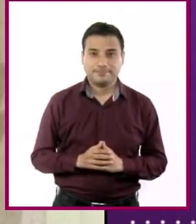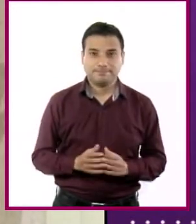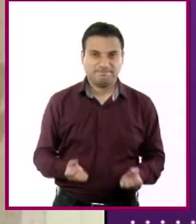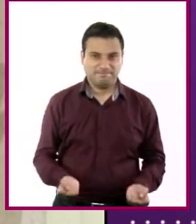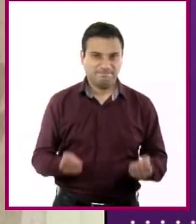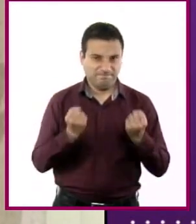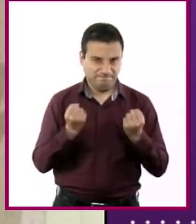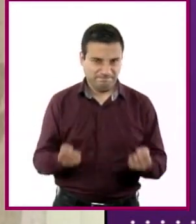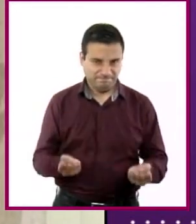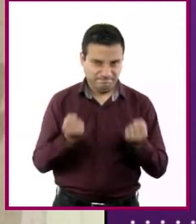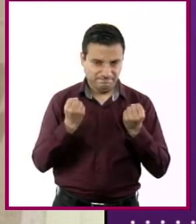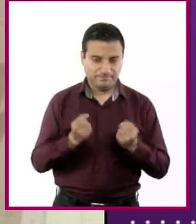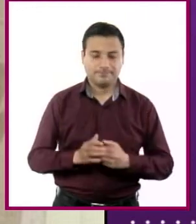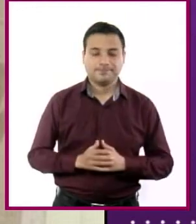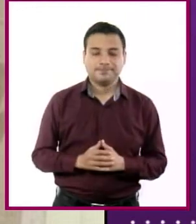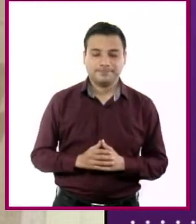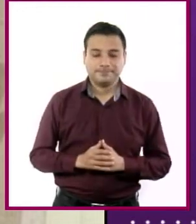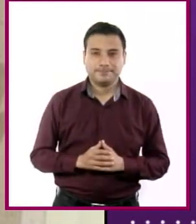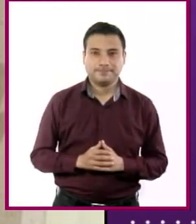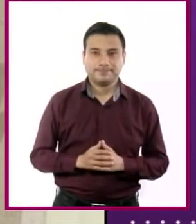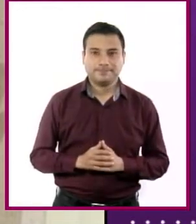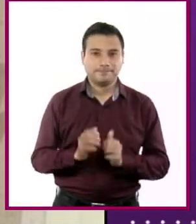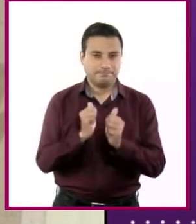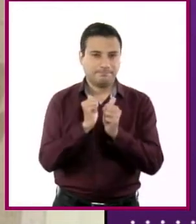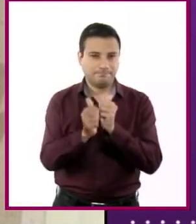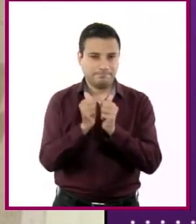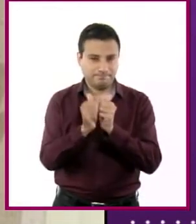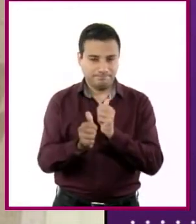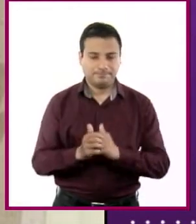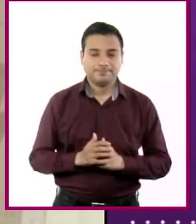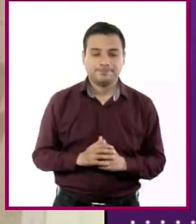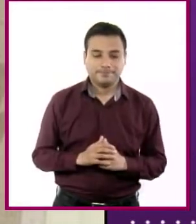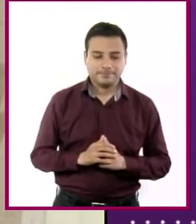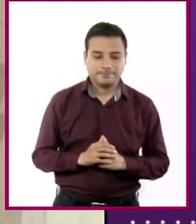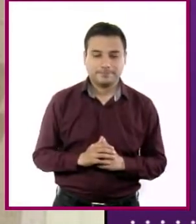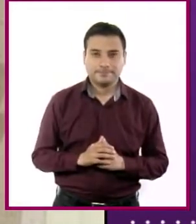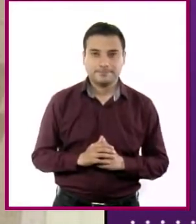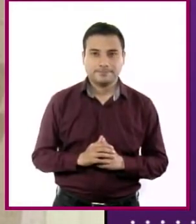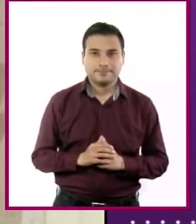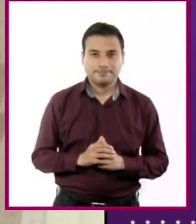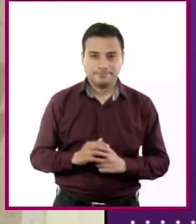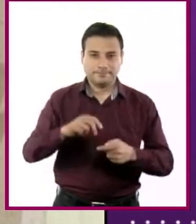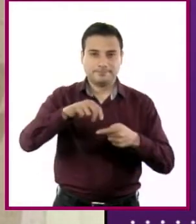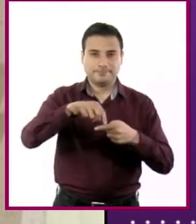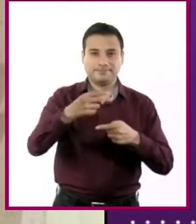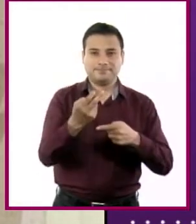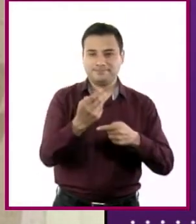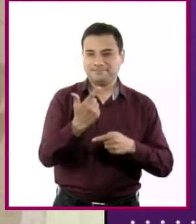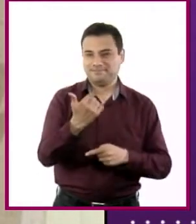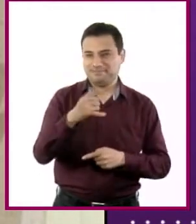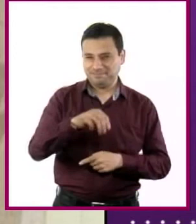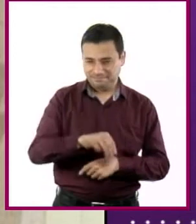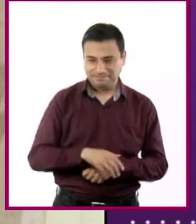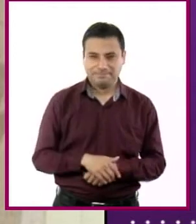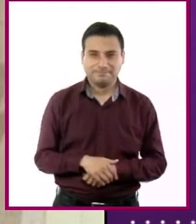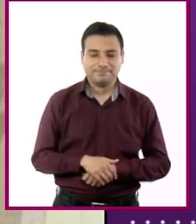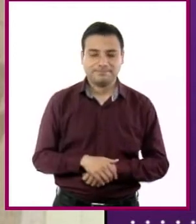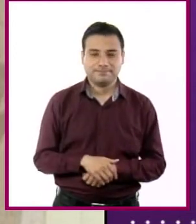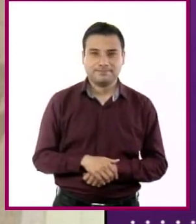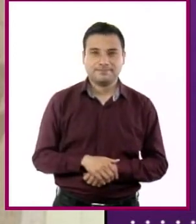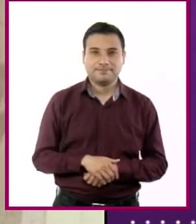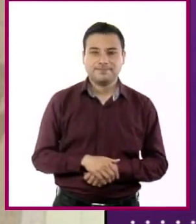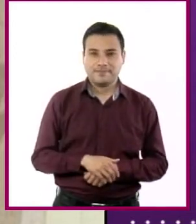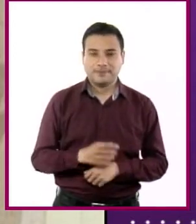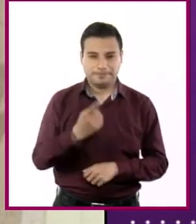Weightlifting, levantamiento de pesas. Athletics, atletismo. Gymnastics, gimnasia. Veamos